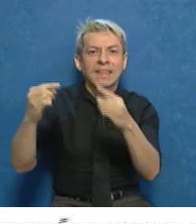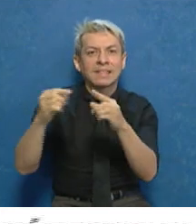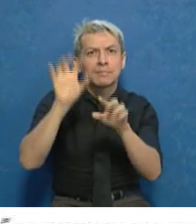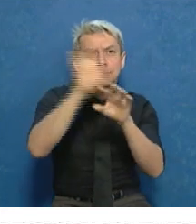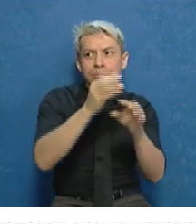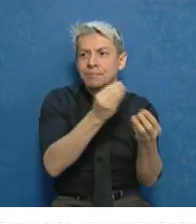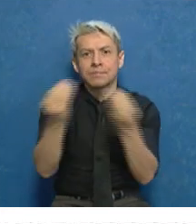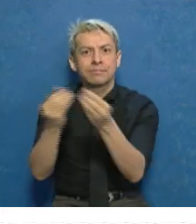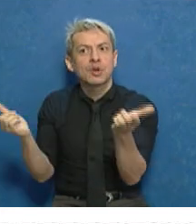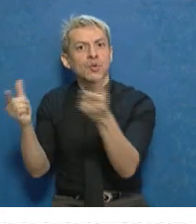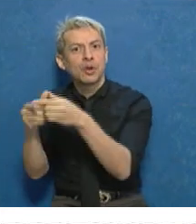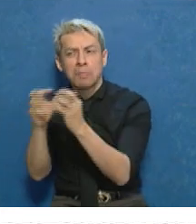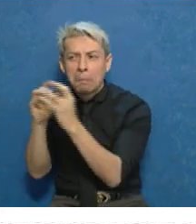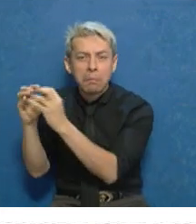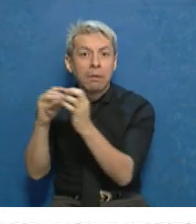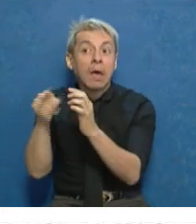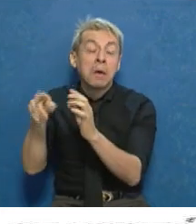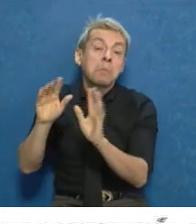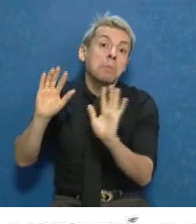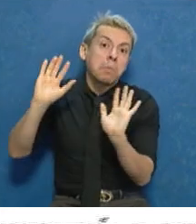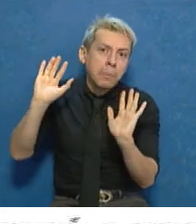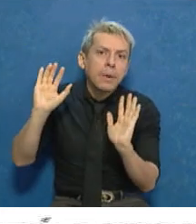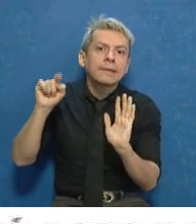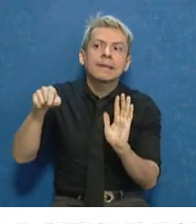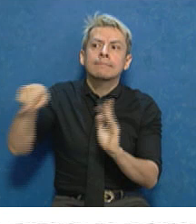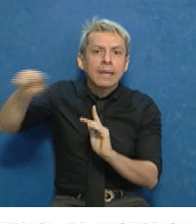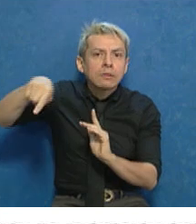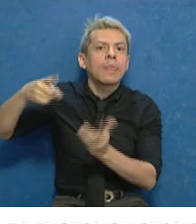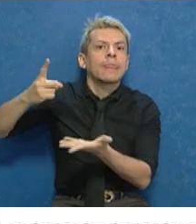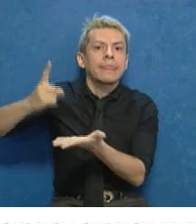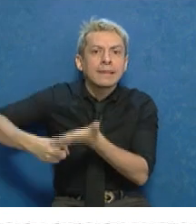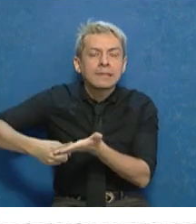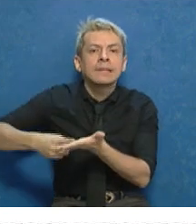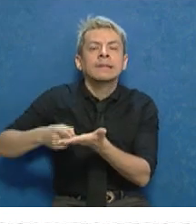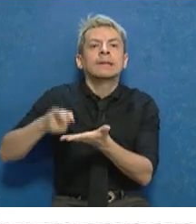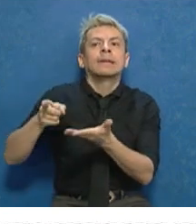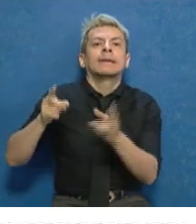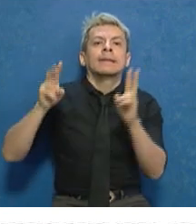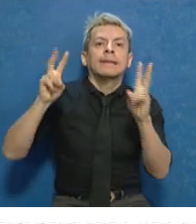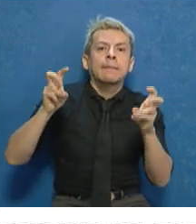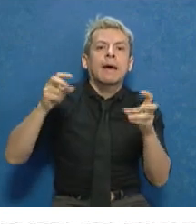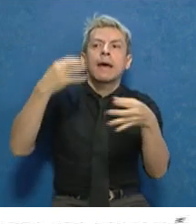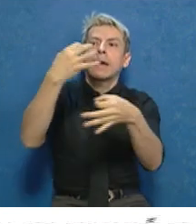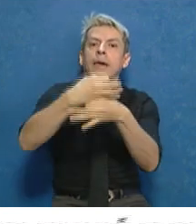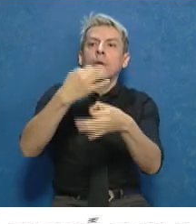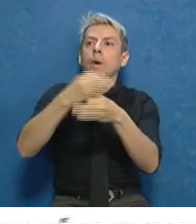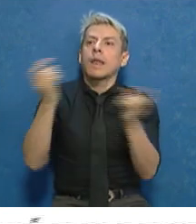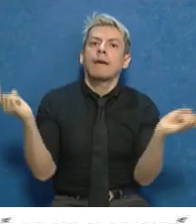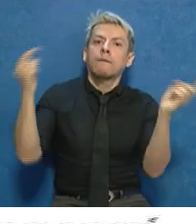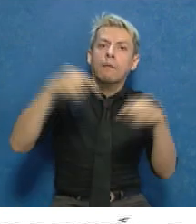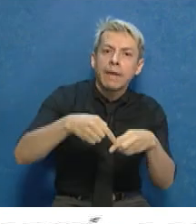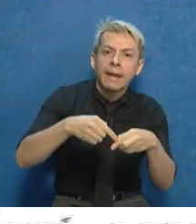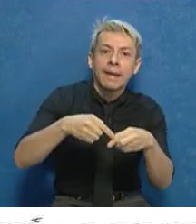donde supuestamente se podía llegar o podía llegar a salir de allí alguna definición sobre la vuelta a las aulas, las